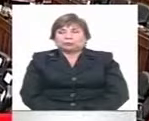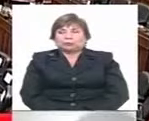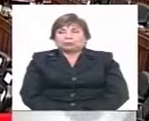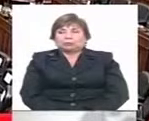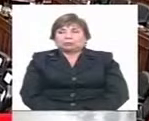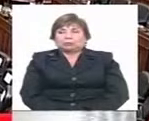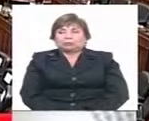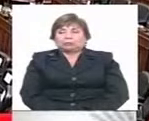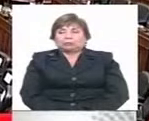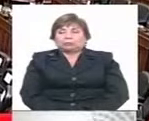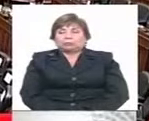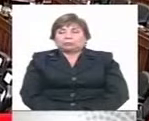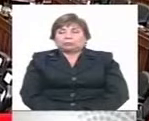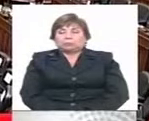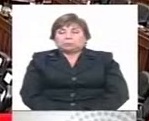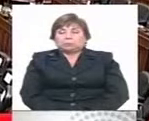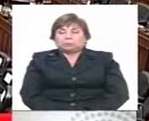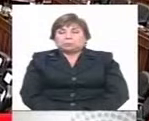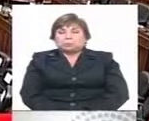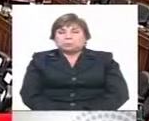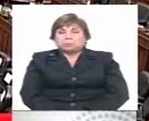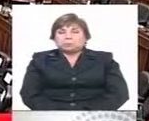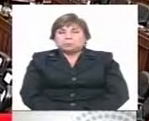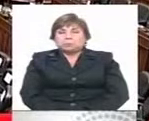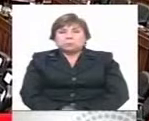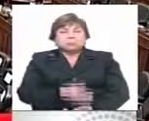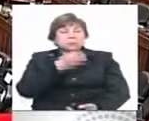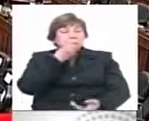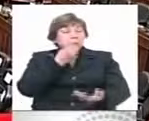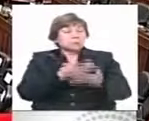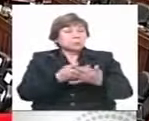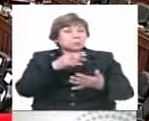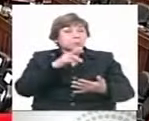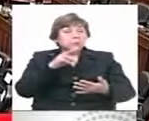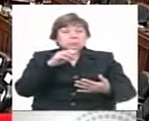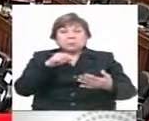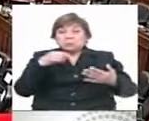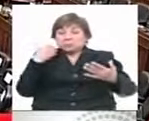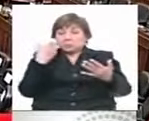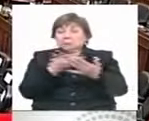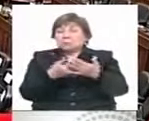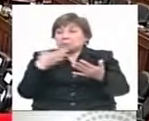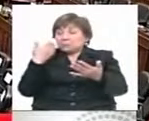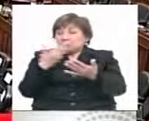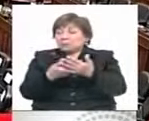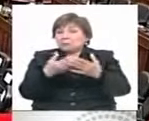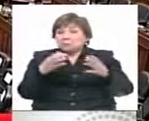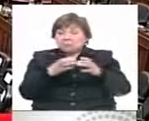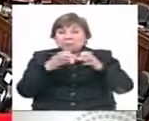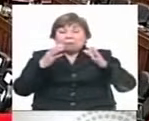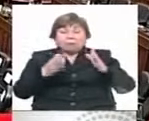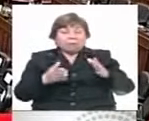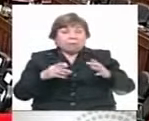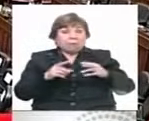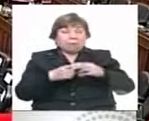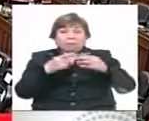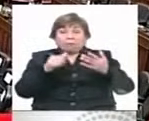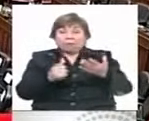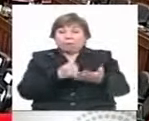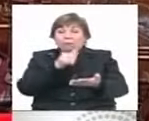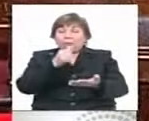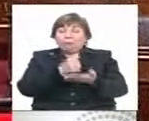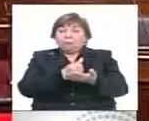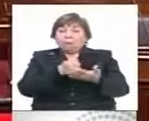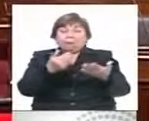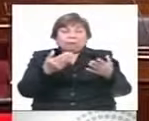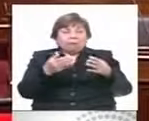Bien, Raquel, continúa ya ingresando mayor cantidad de congresistas al hemiciclo principal a la espera